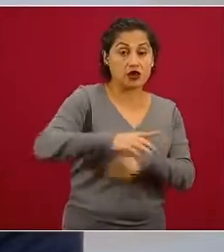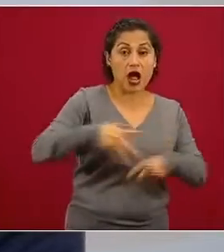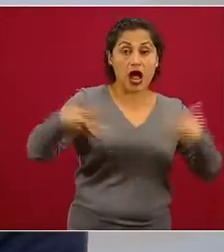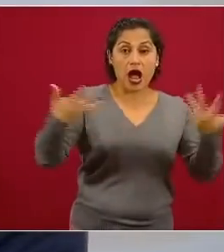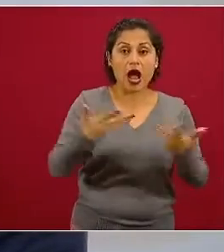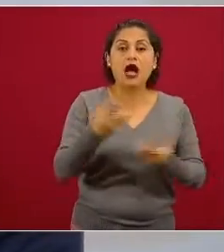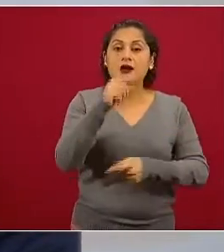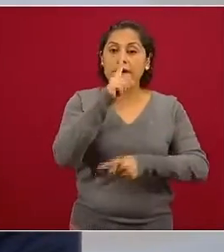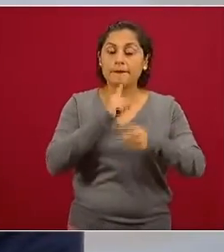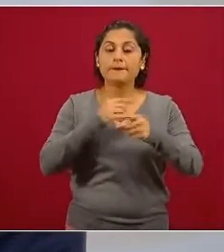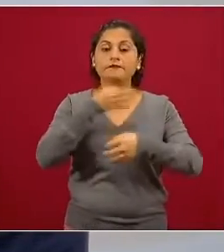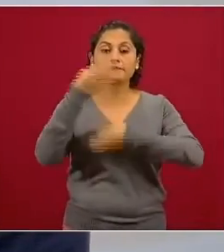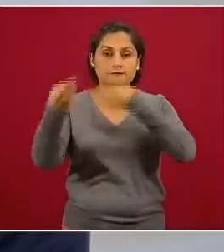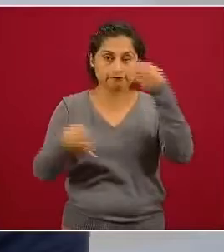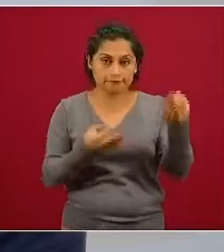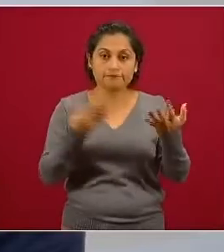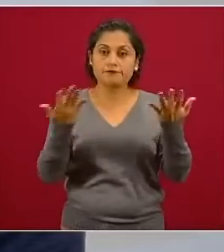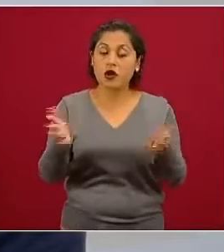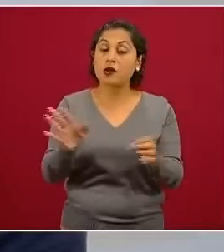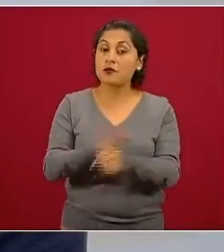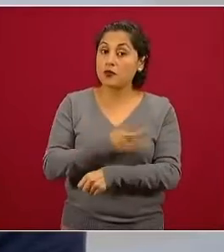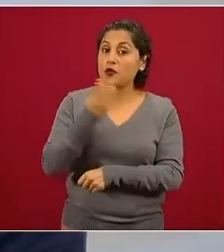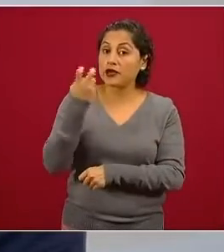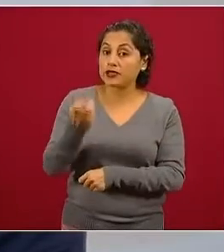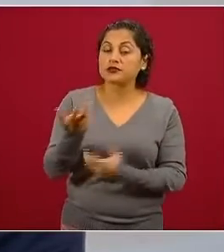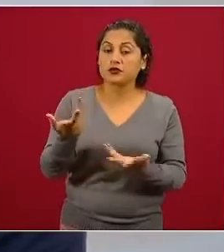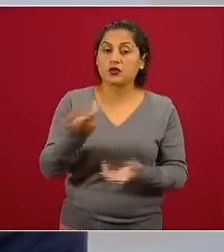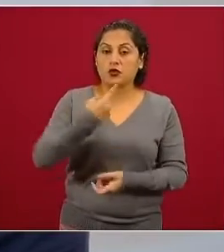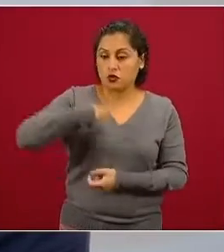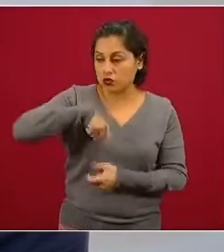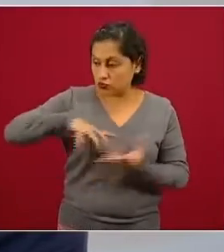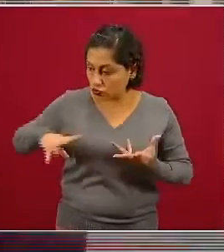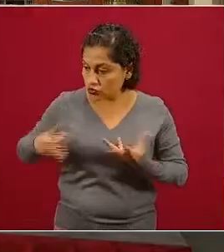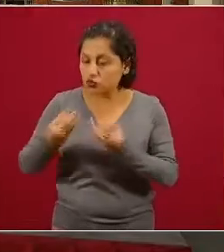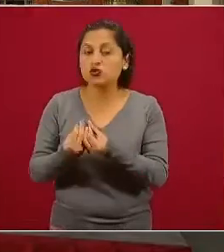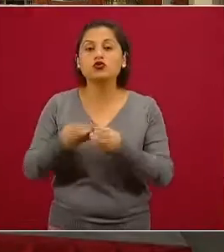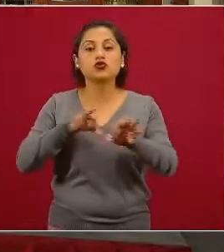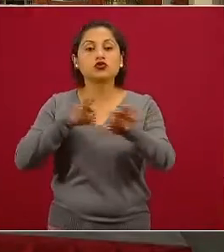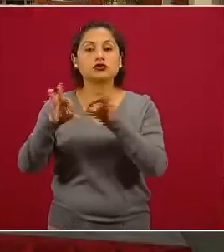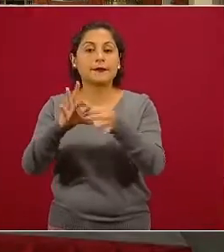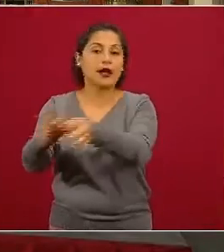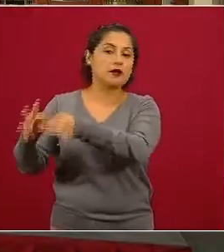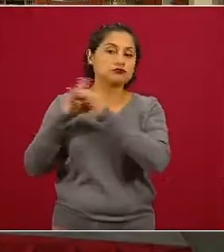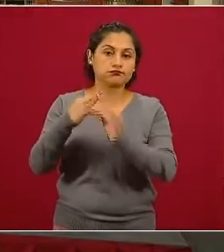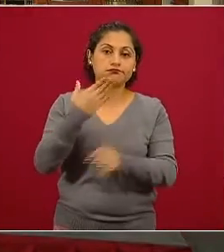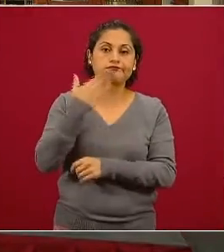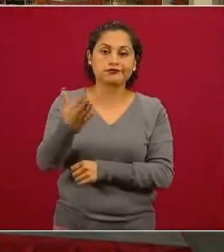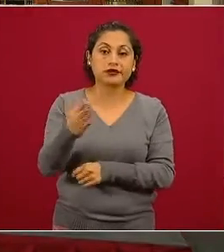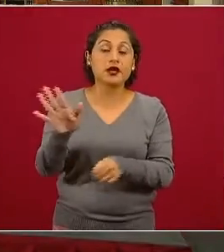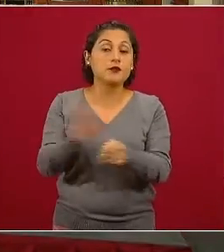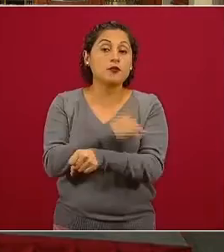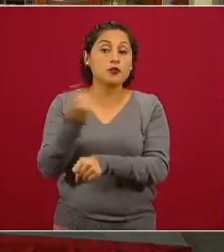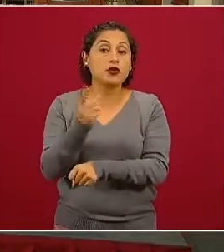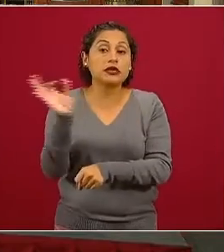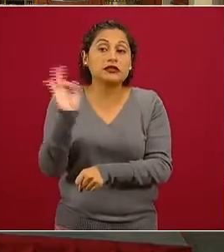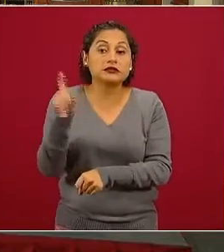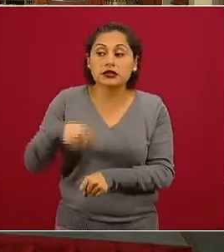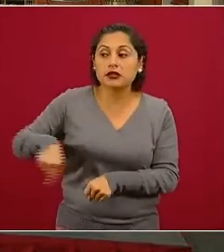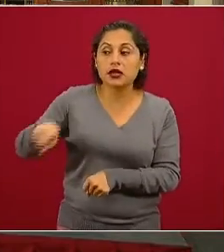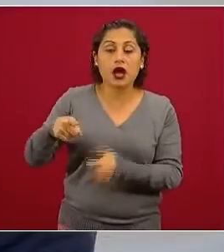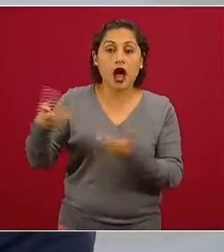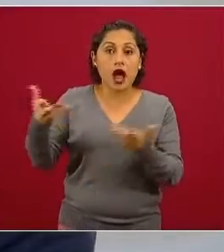aún peor, o sea, la multiplicación de digamos, la infodemia será uno de los problemas, pero se puede decir que en